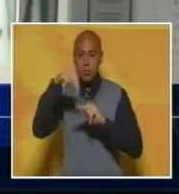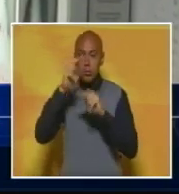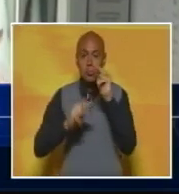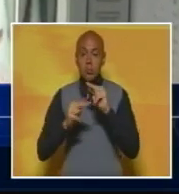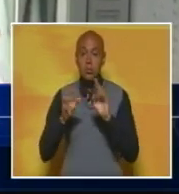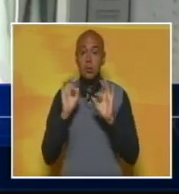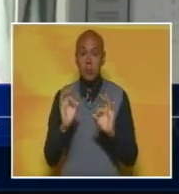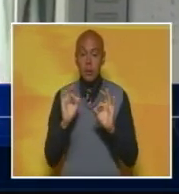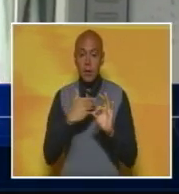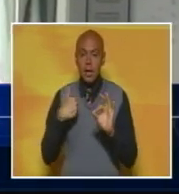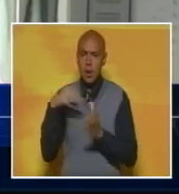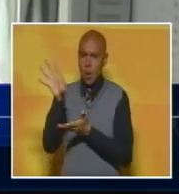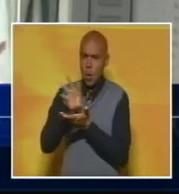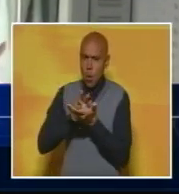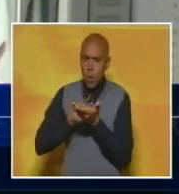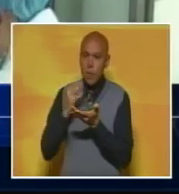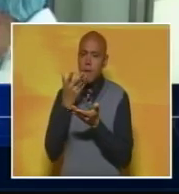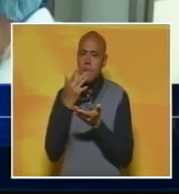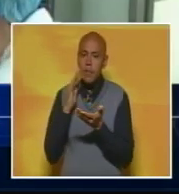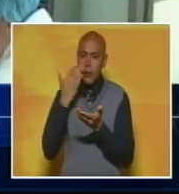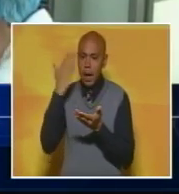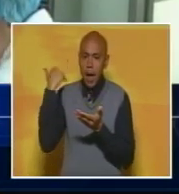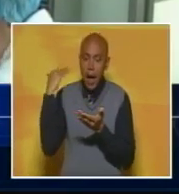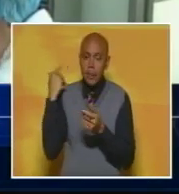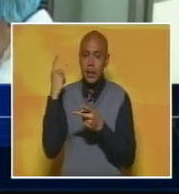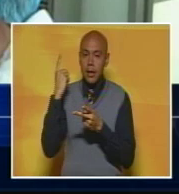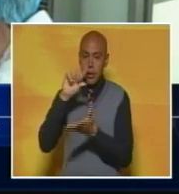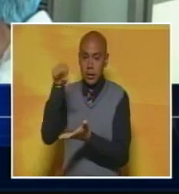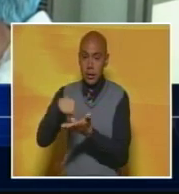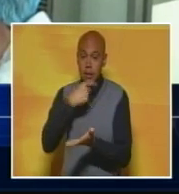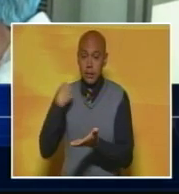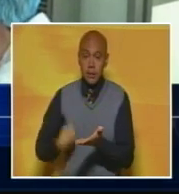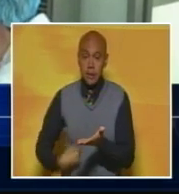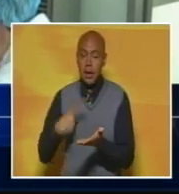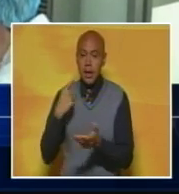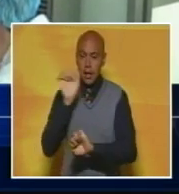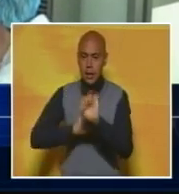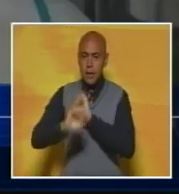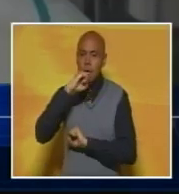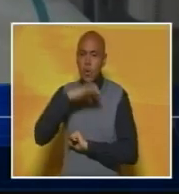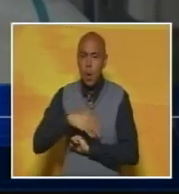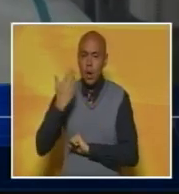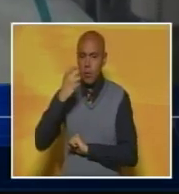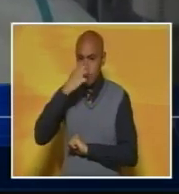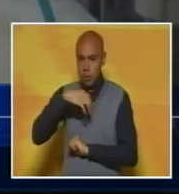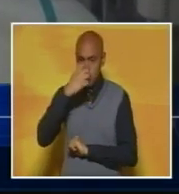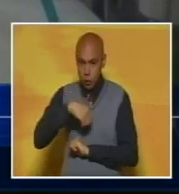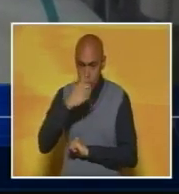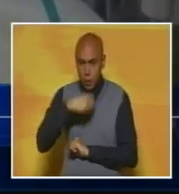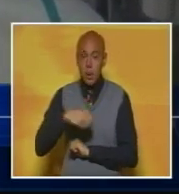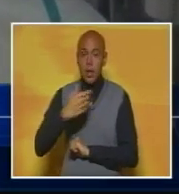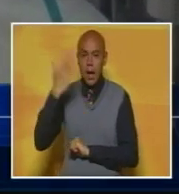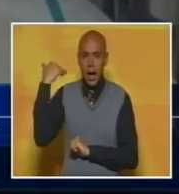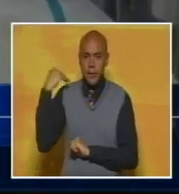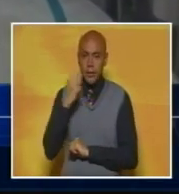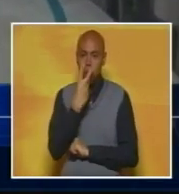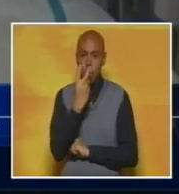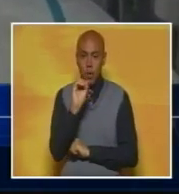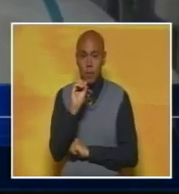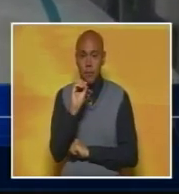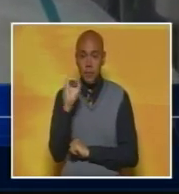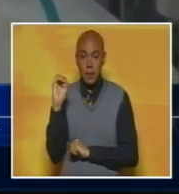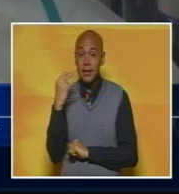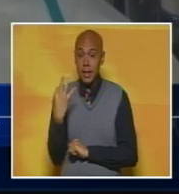tomando como inspiración la edificación levantada en Pekín para hacer frente a la epidemia del síndrome respiratorio y agudo y grave de